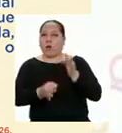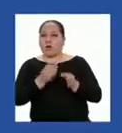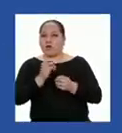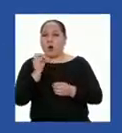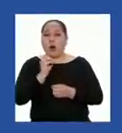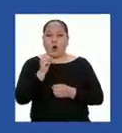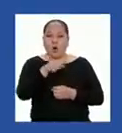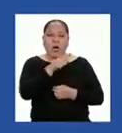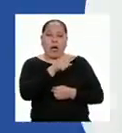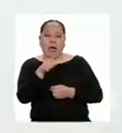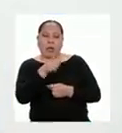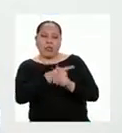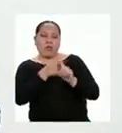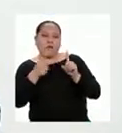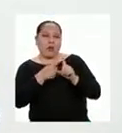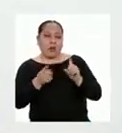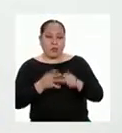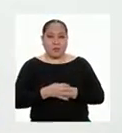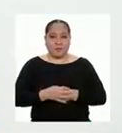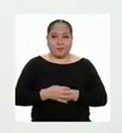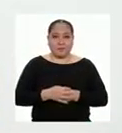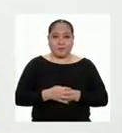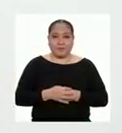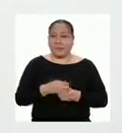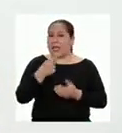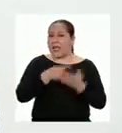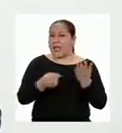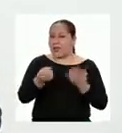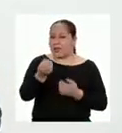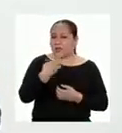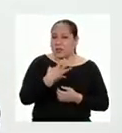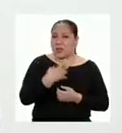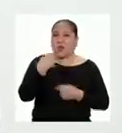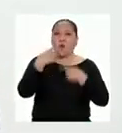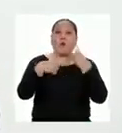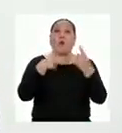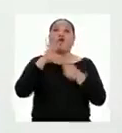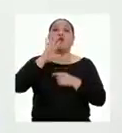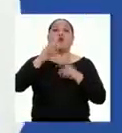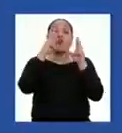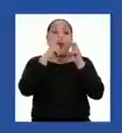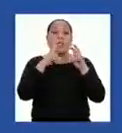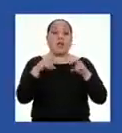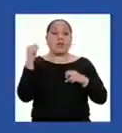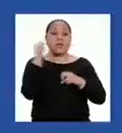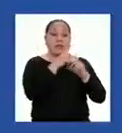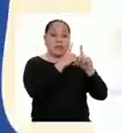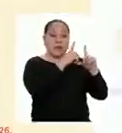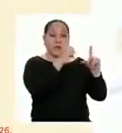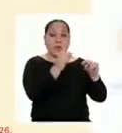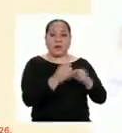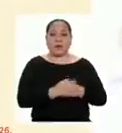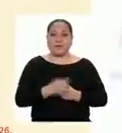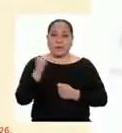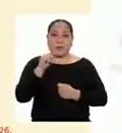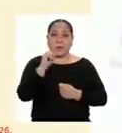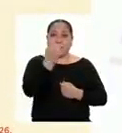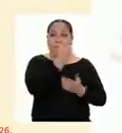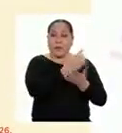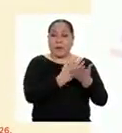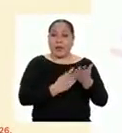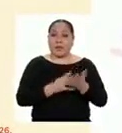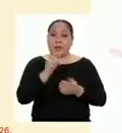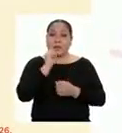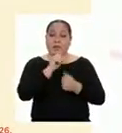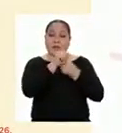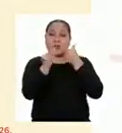diversos. ¿Qué nos dices, Yanira? Cuéntanos de tu análisis de este párrafo. Este primer párrafo